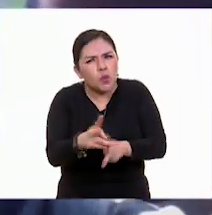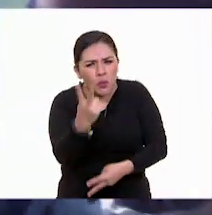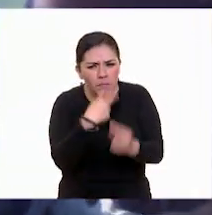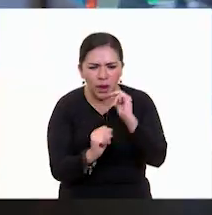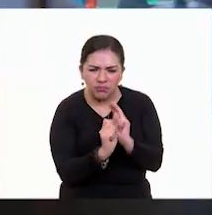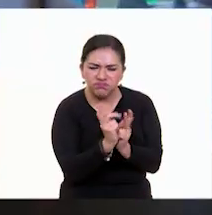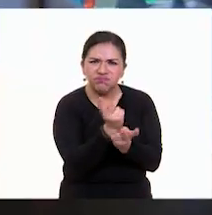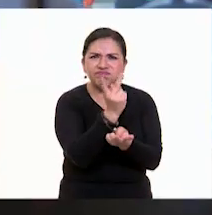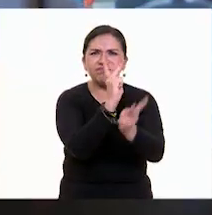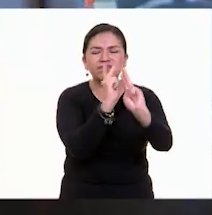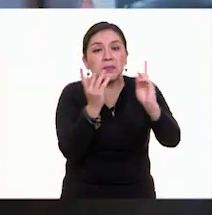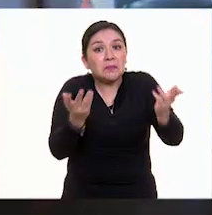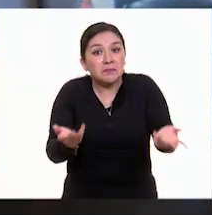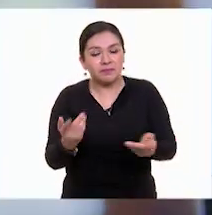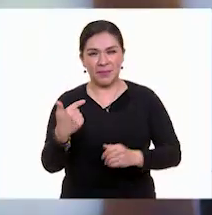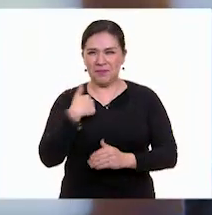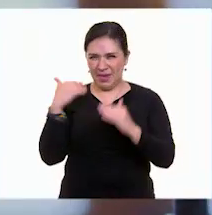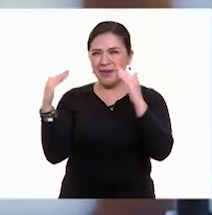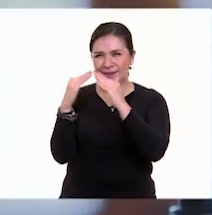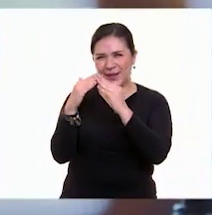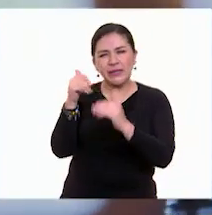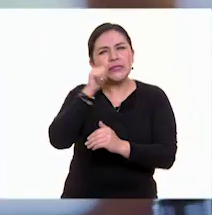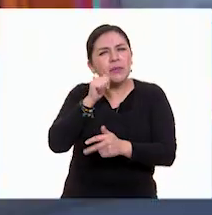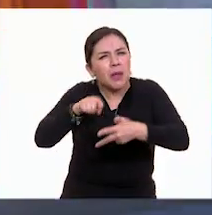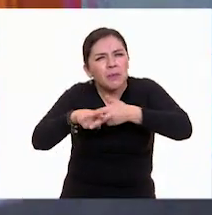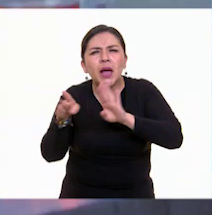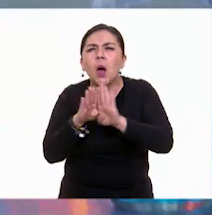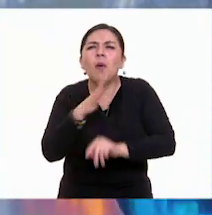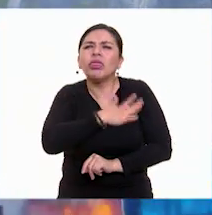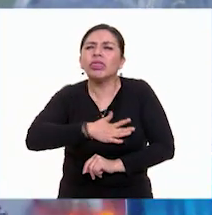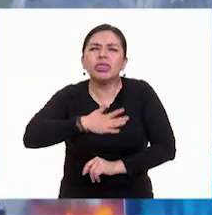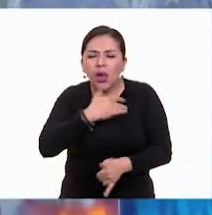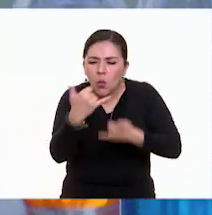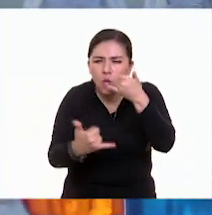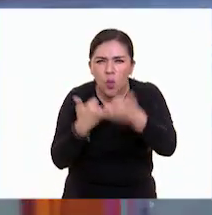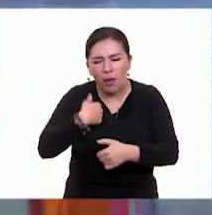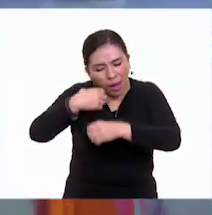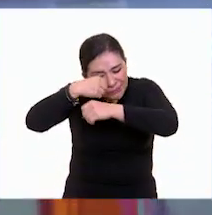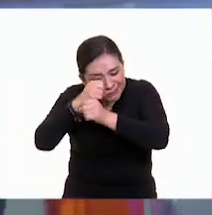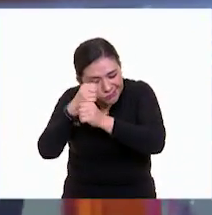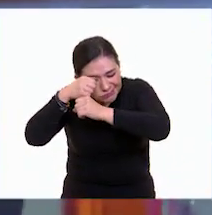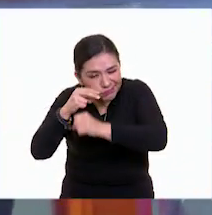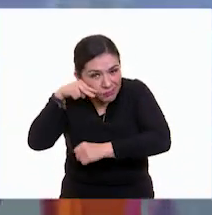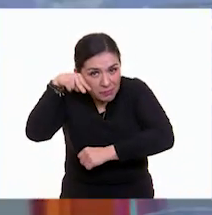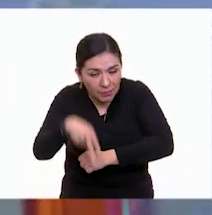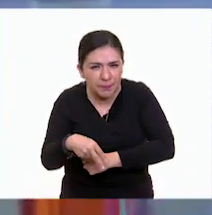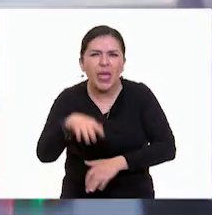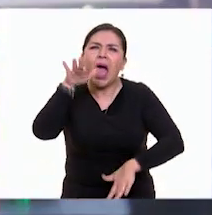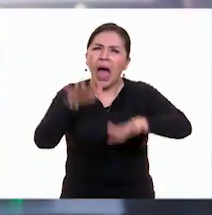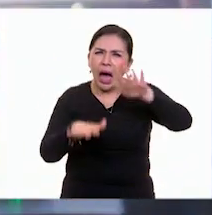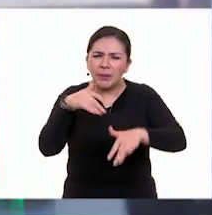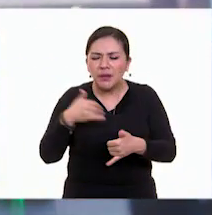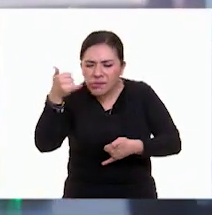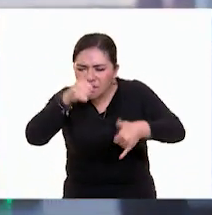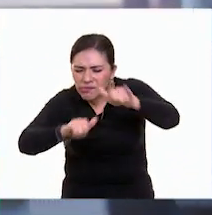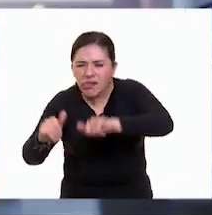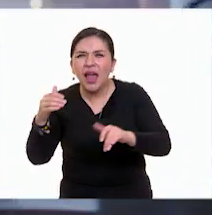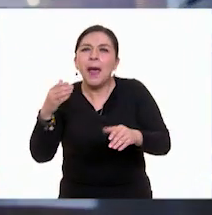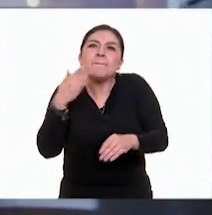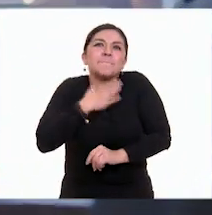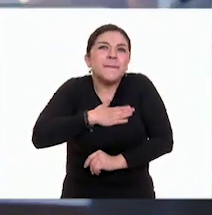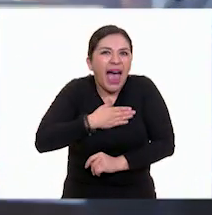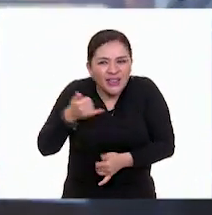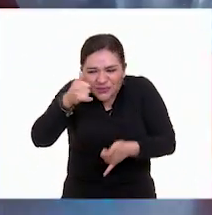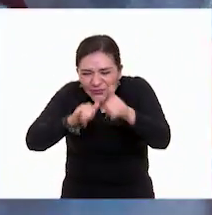pudiera crecer. En mi casa todo empezó con un juego, con mi pequeño microscopio. A veces mezclando cosas en el baño